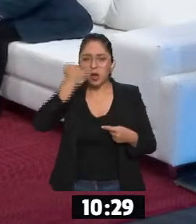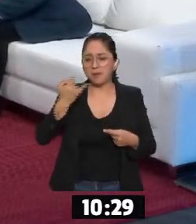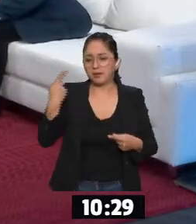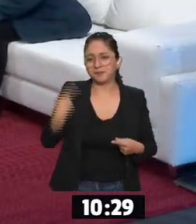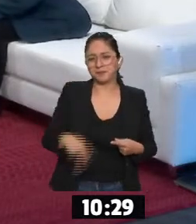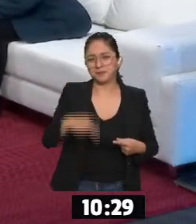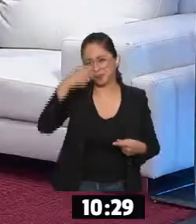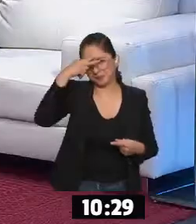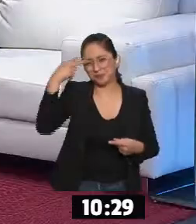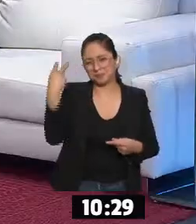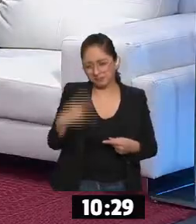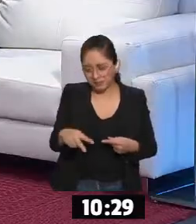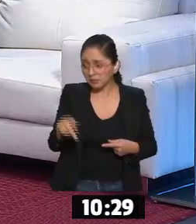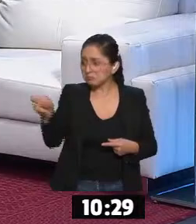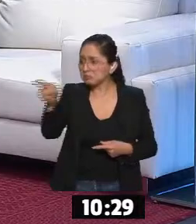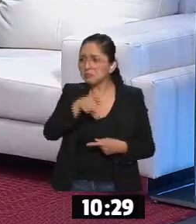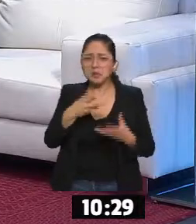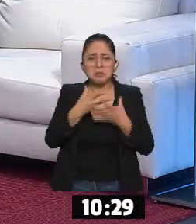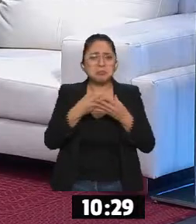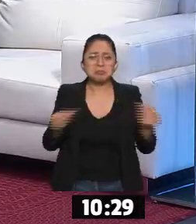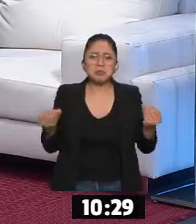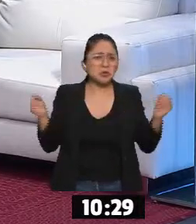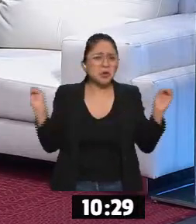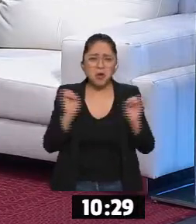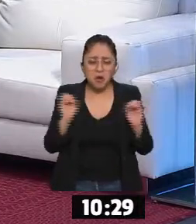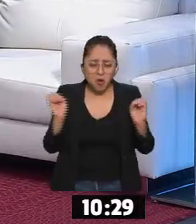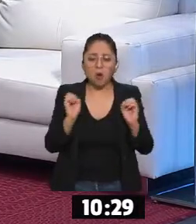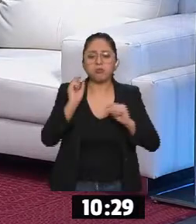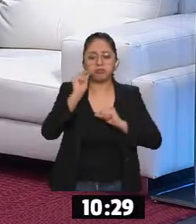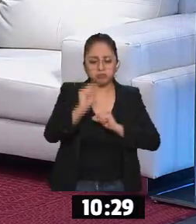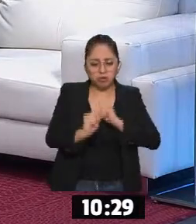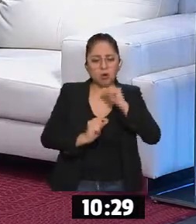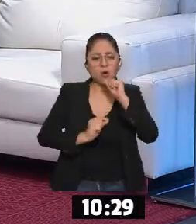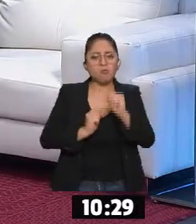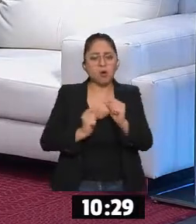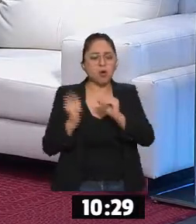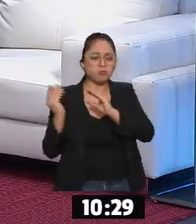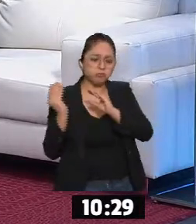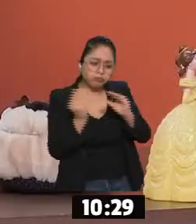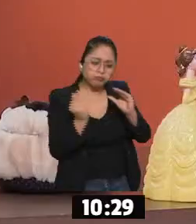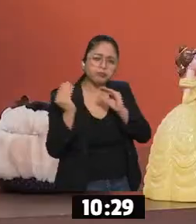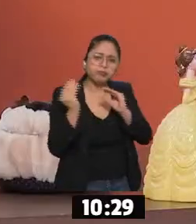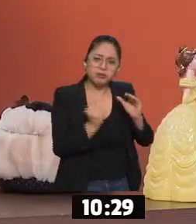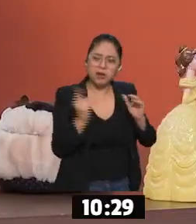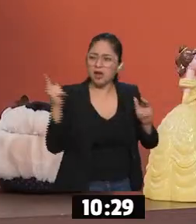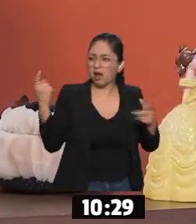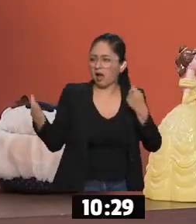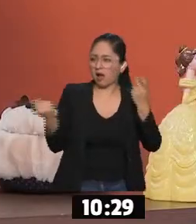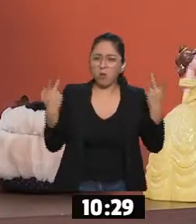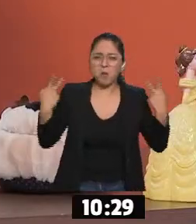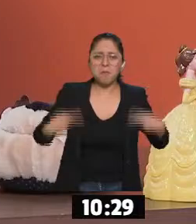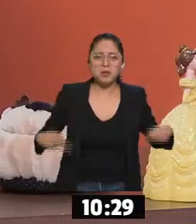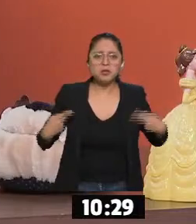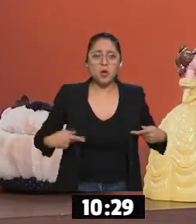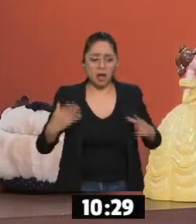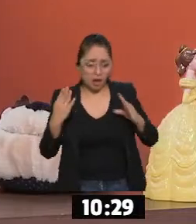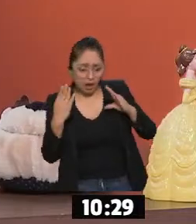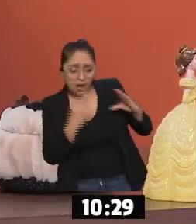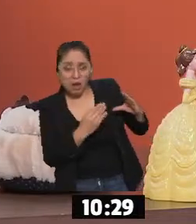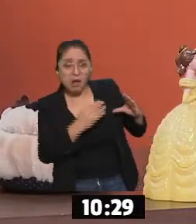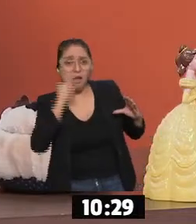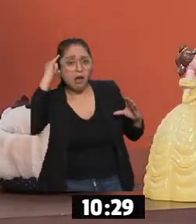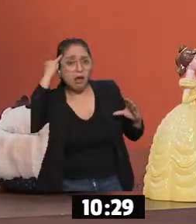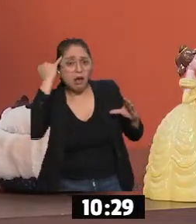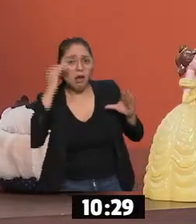país, no desaparecería. Se seguiría enseñando, pero hay quien no lo enseñó porque no quería que sus hijos sufrieran lo mismo.